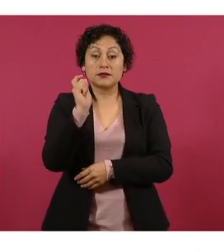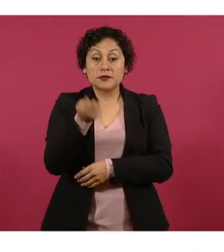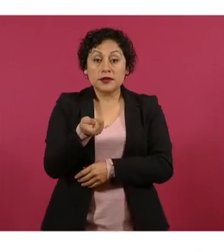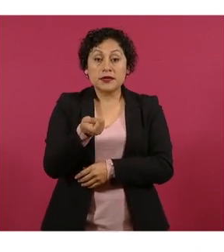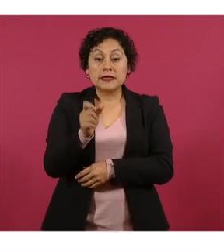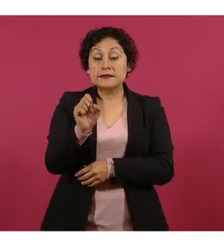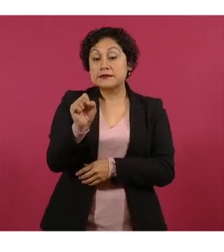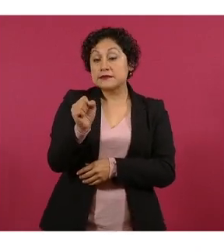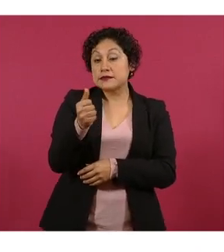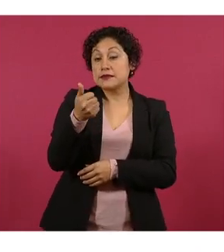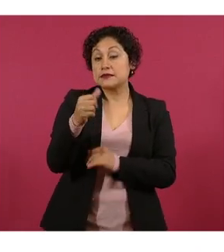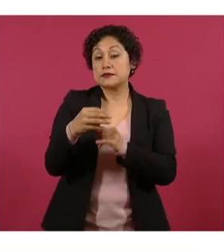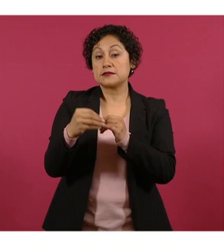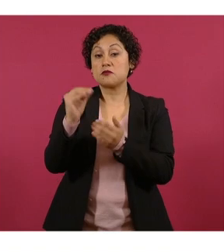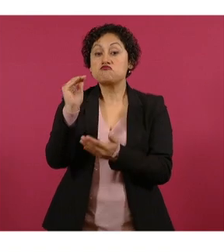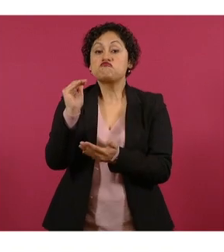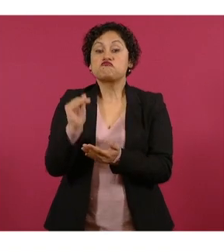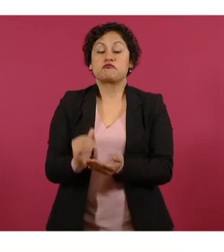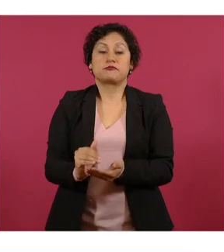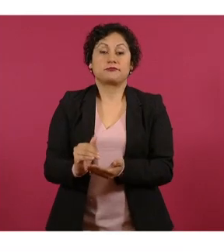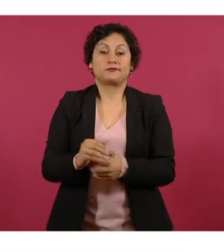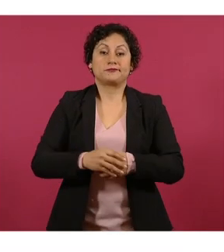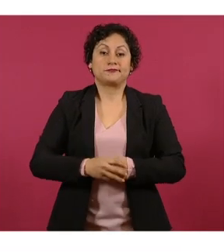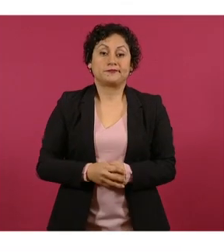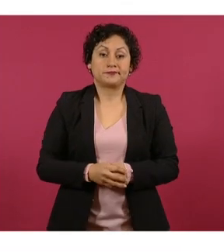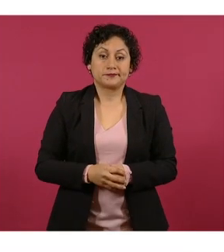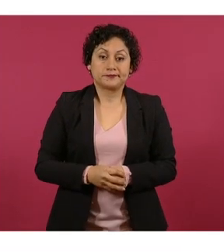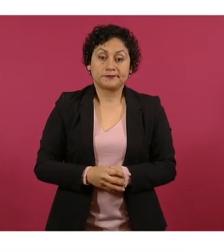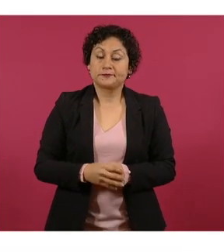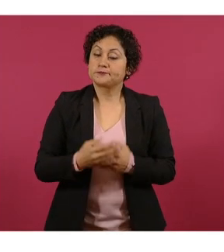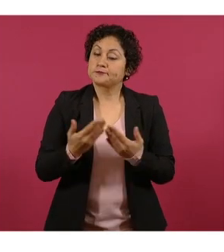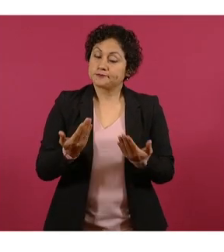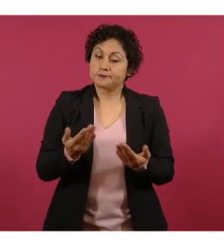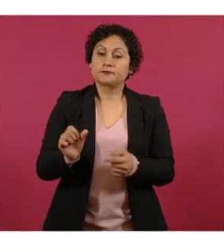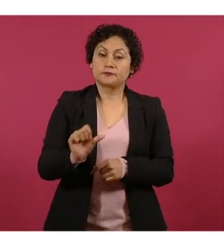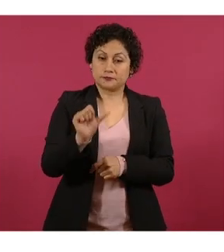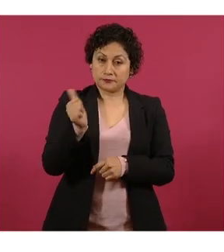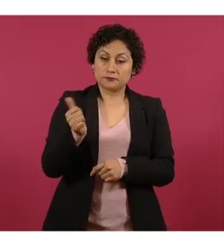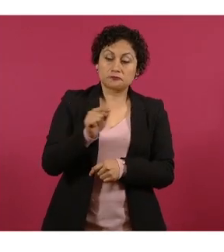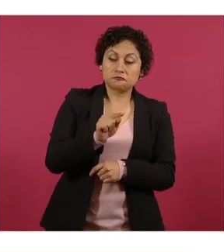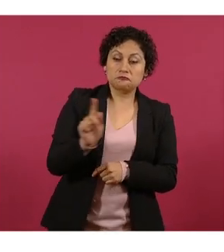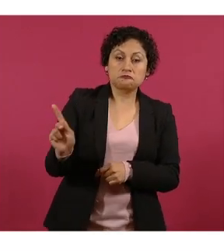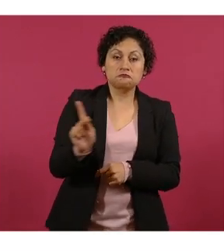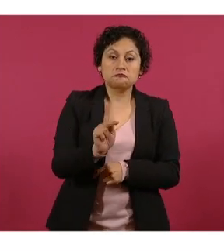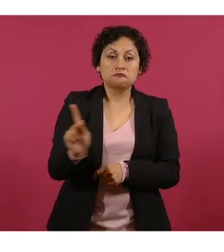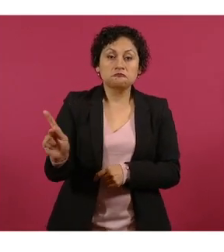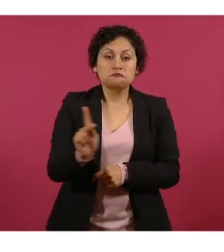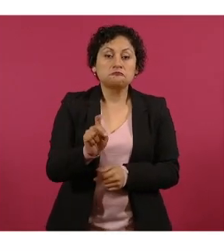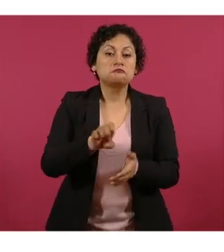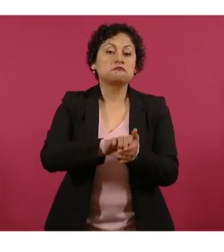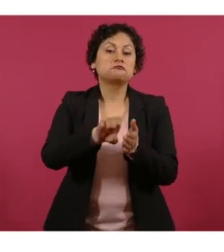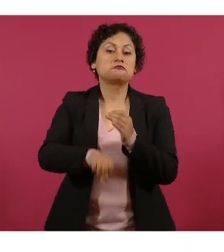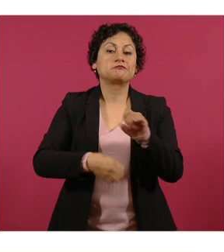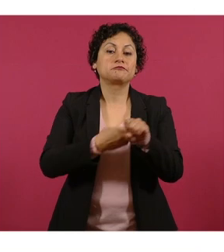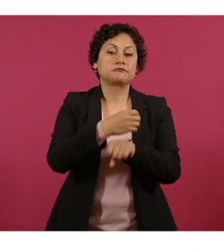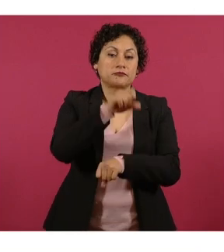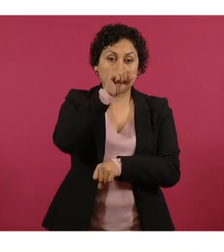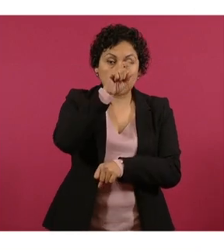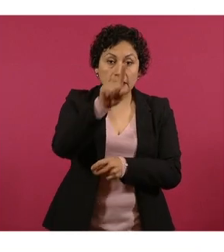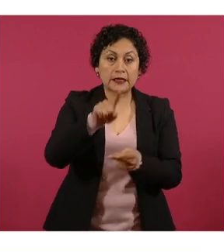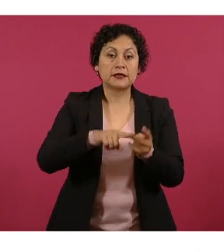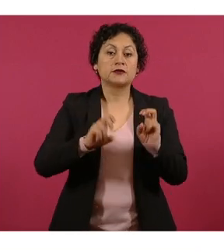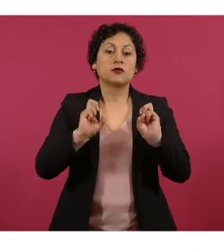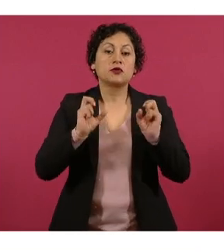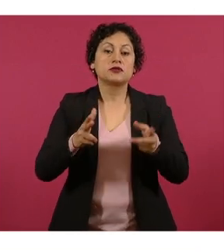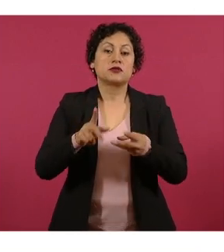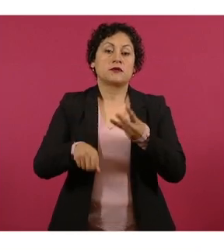66 centavos por debajo de su precio máximo. Y así encontramos también casos parecidos, algunos en Jalisco, Chiapas, Sonora y Guanajuato,